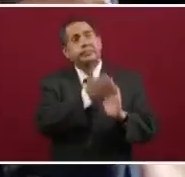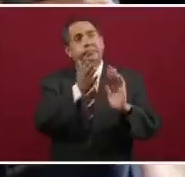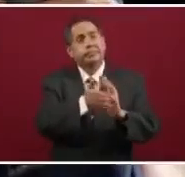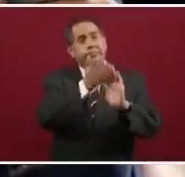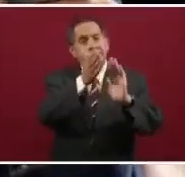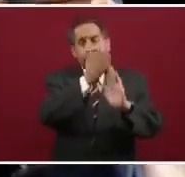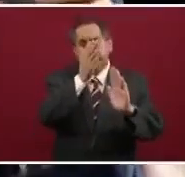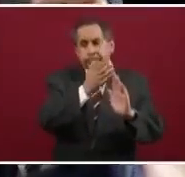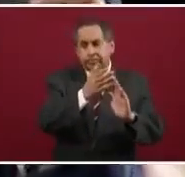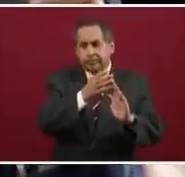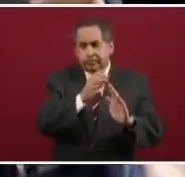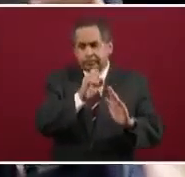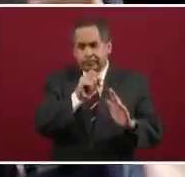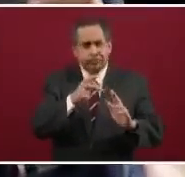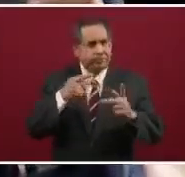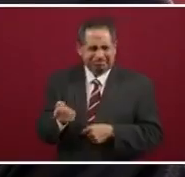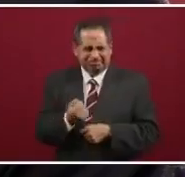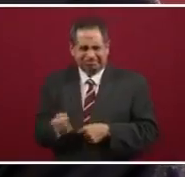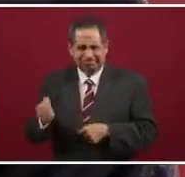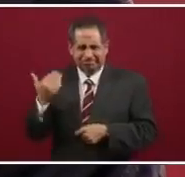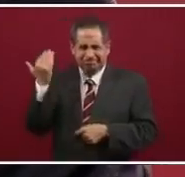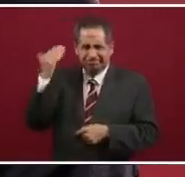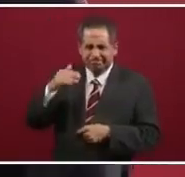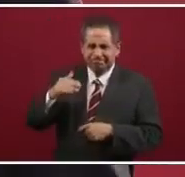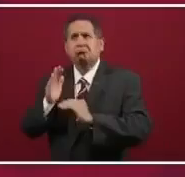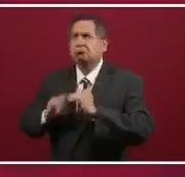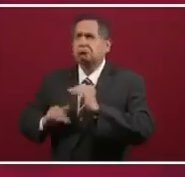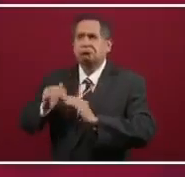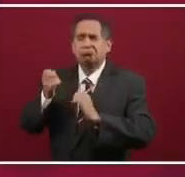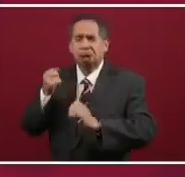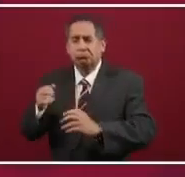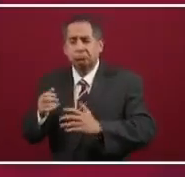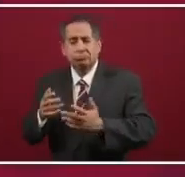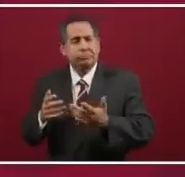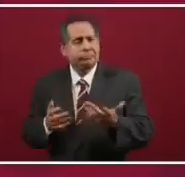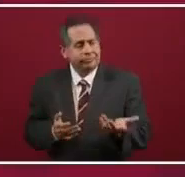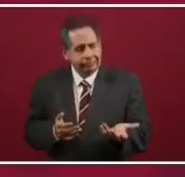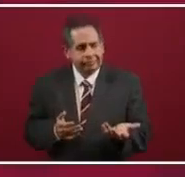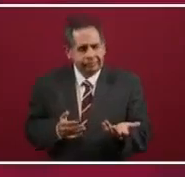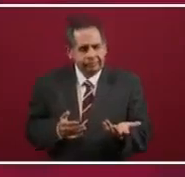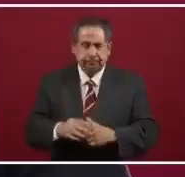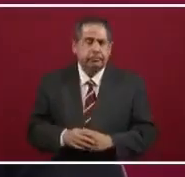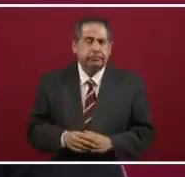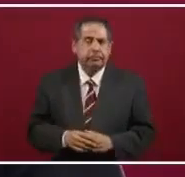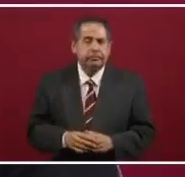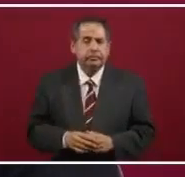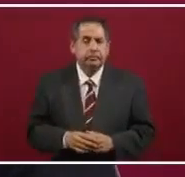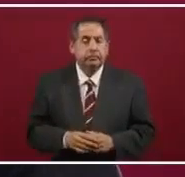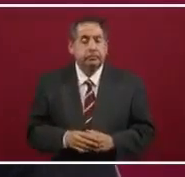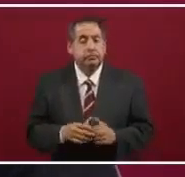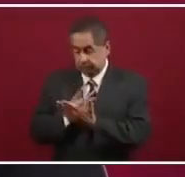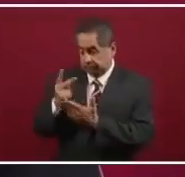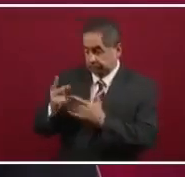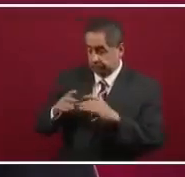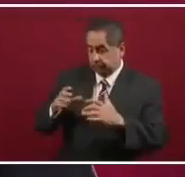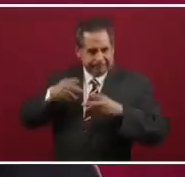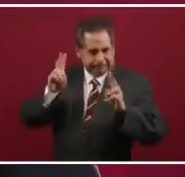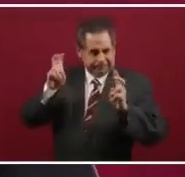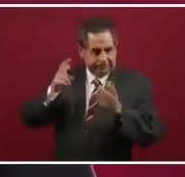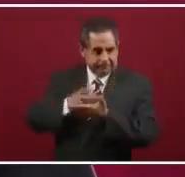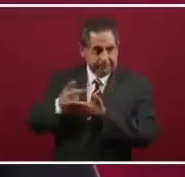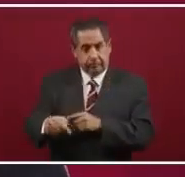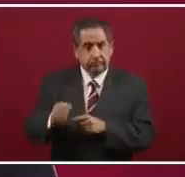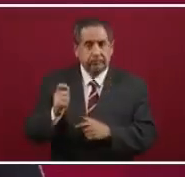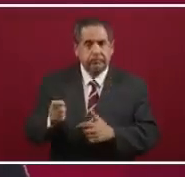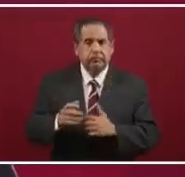edificios. Los trabajadores de la construcción de México son de los mejores del mundo. Pero regresando al ejemplo del campo, solo con el programa Sembrando Vida,